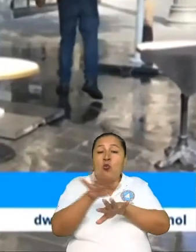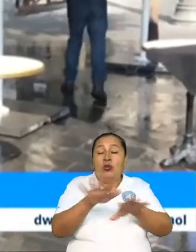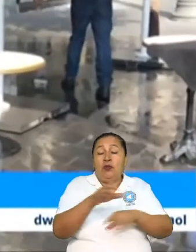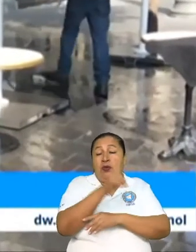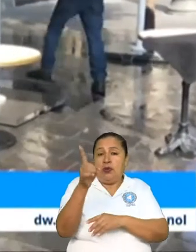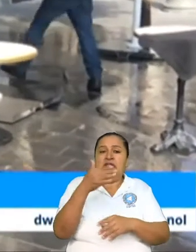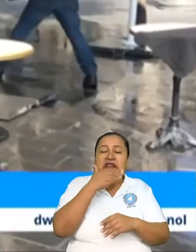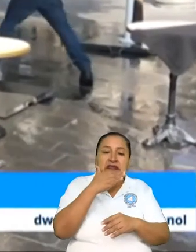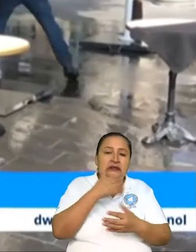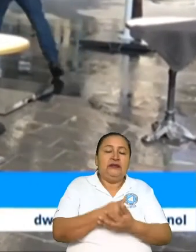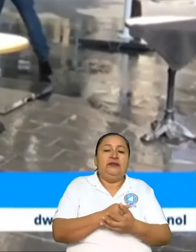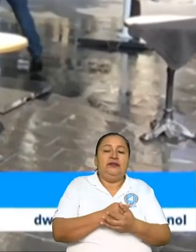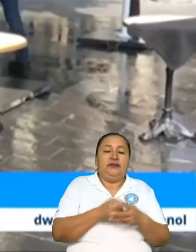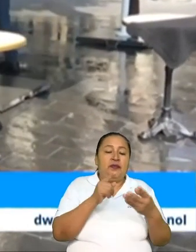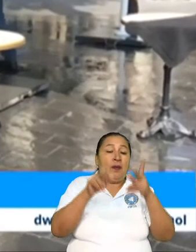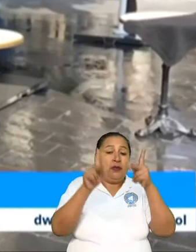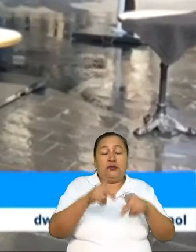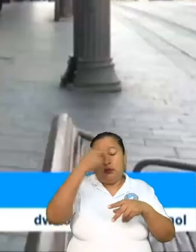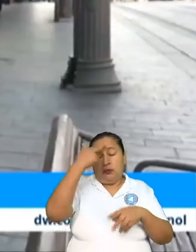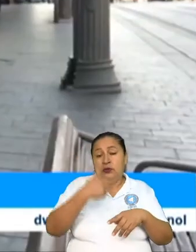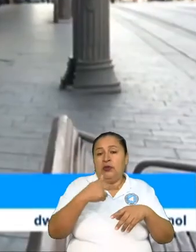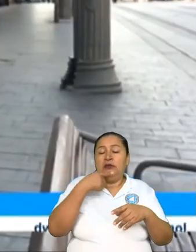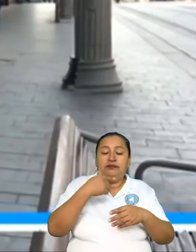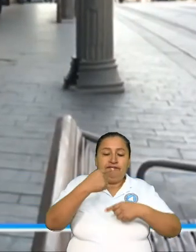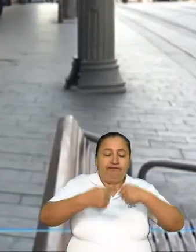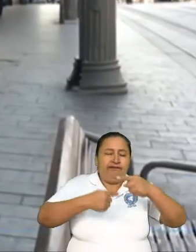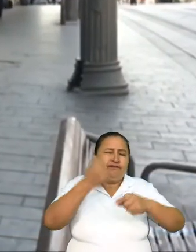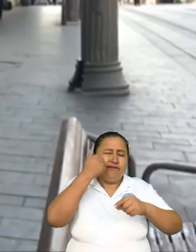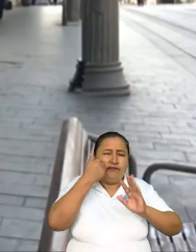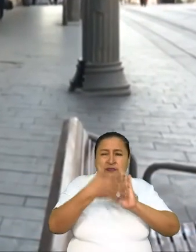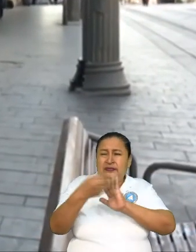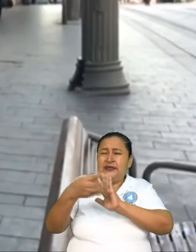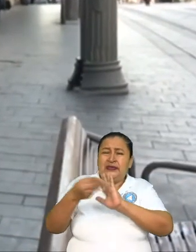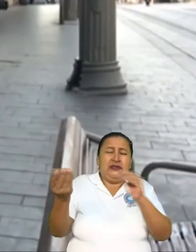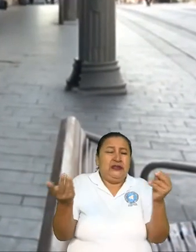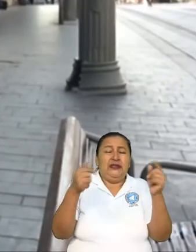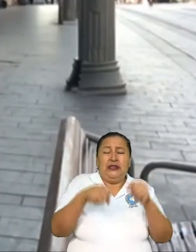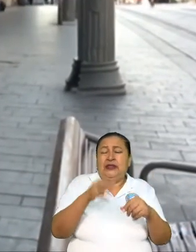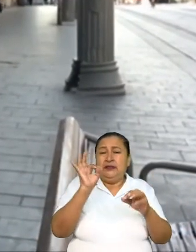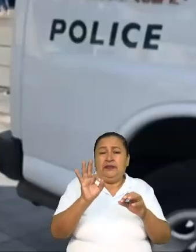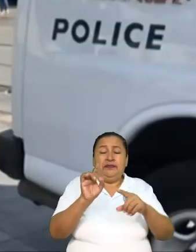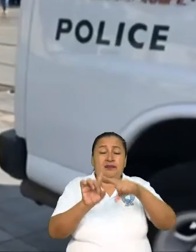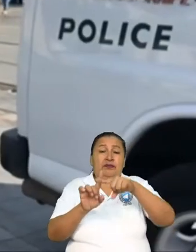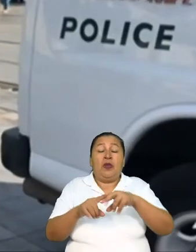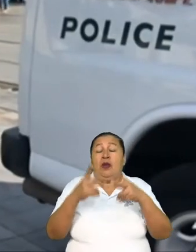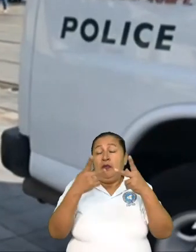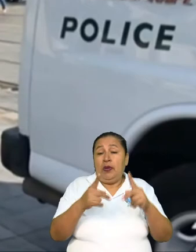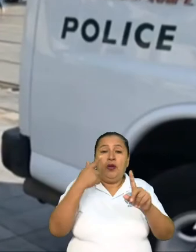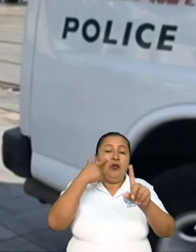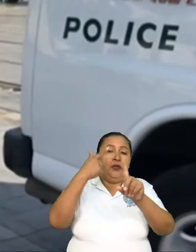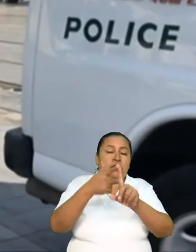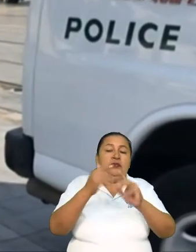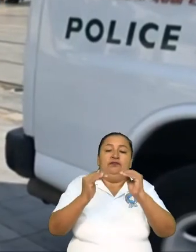días. La funcionaria expresó que la evolución de la pandemia presenta resultados positivos. Sin embargo, el objetivo